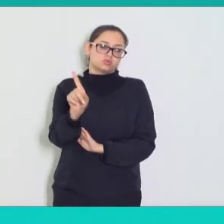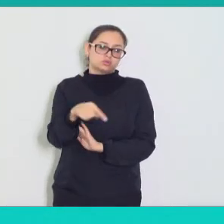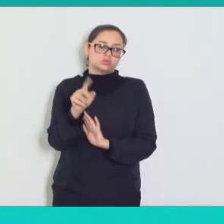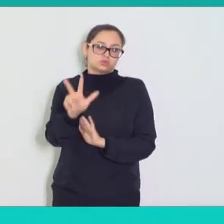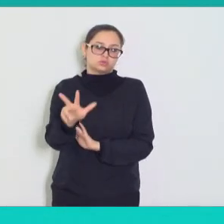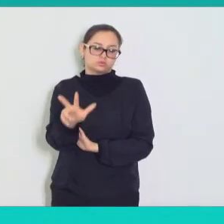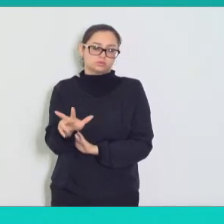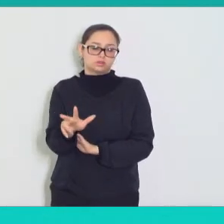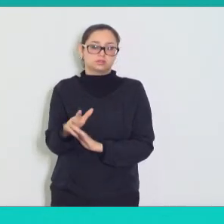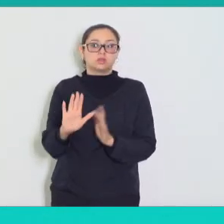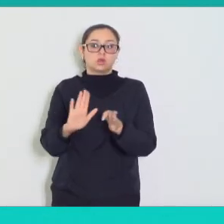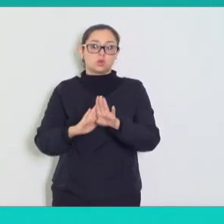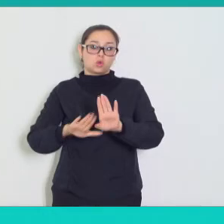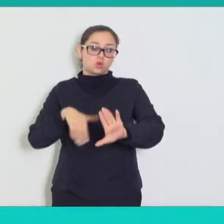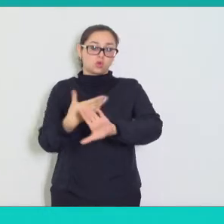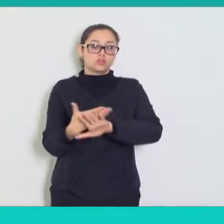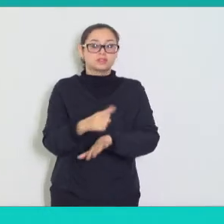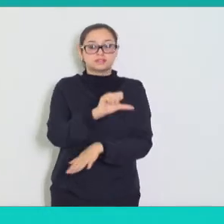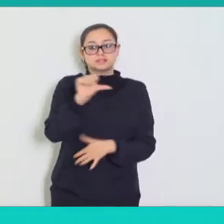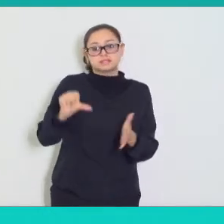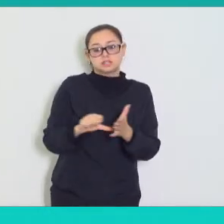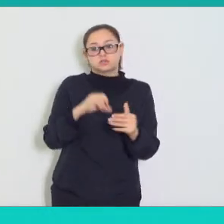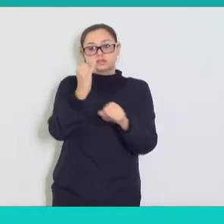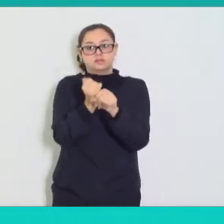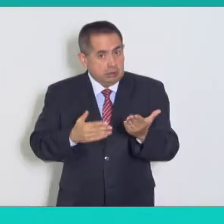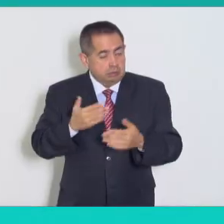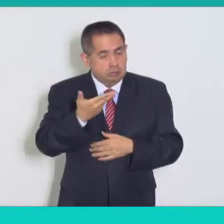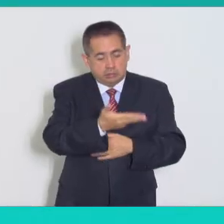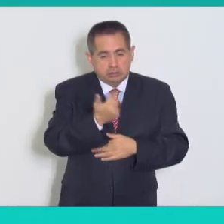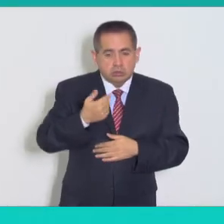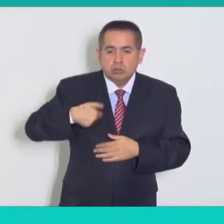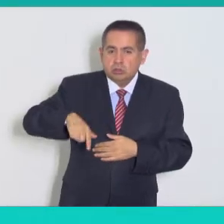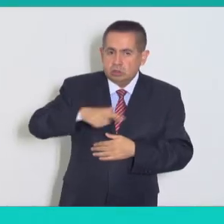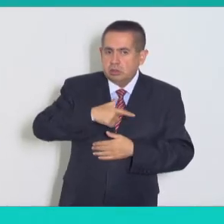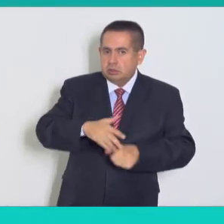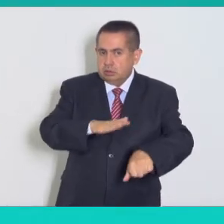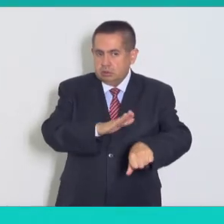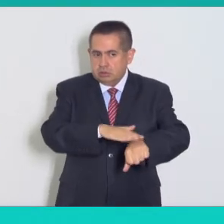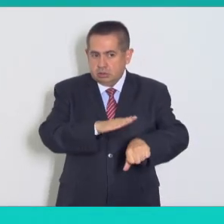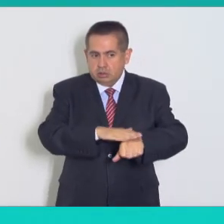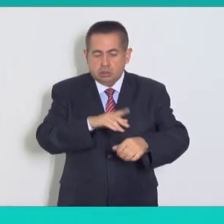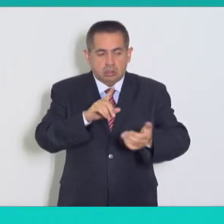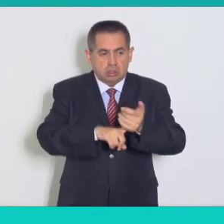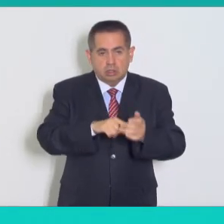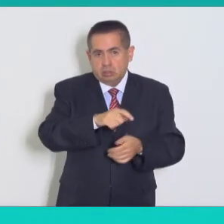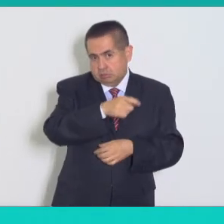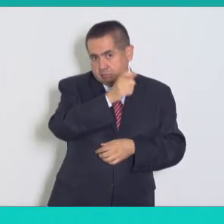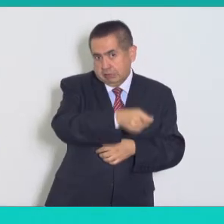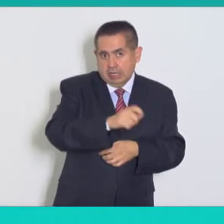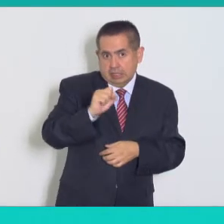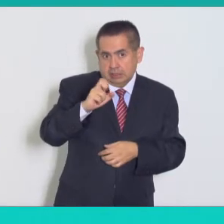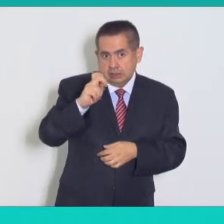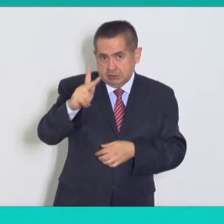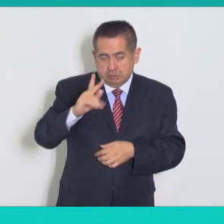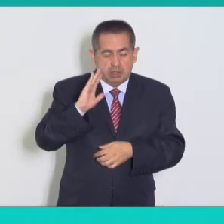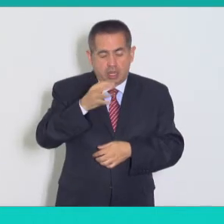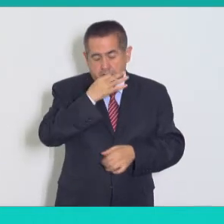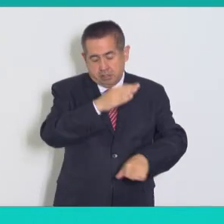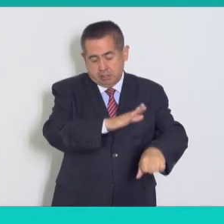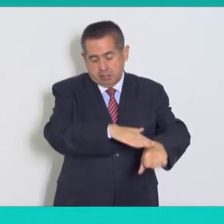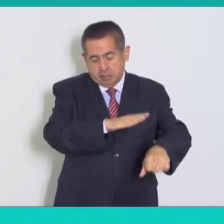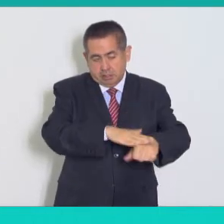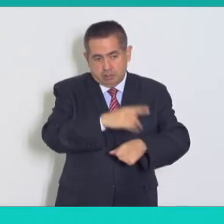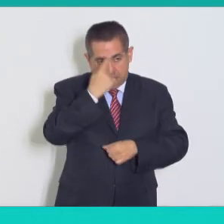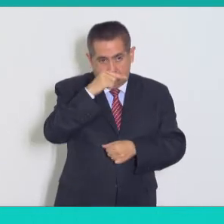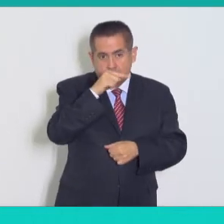mediante el cual manifestó que la respuesta no contaba con los detalles inherentes a la institución involucrada kínder primaria o secundaria municipio nombre de la escuela